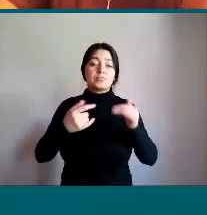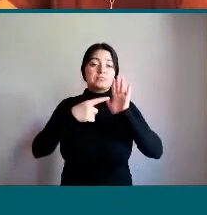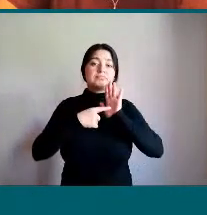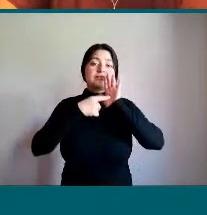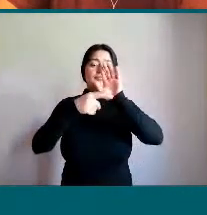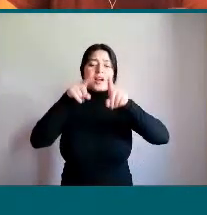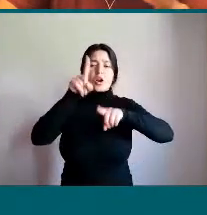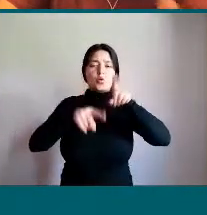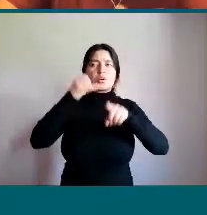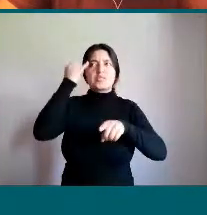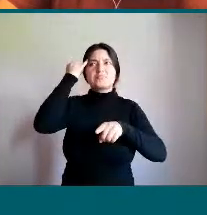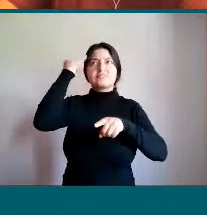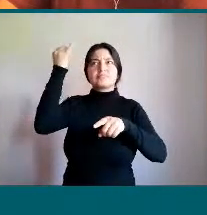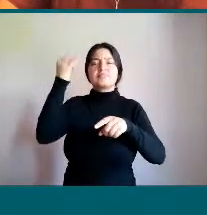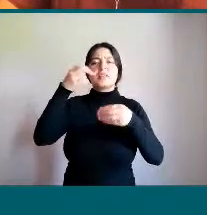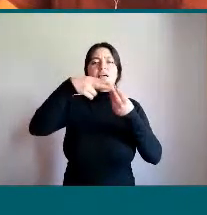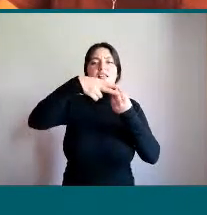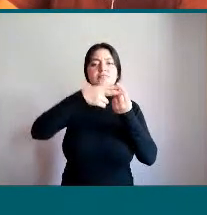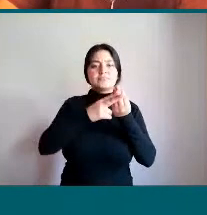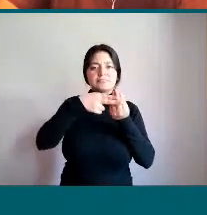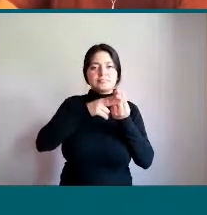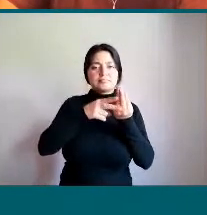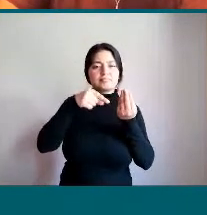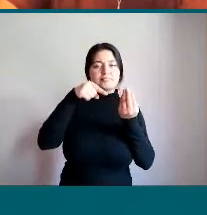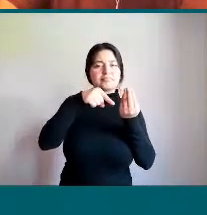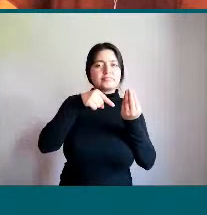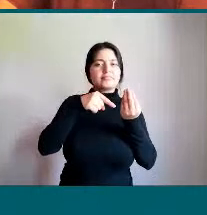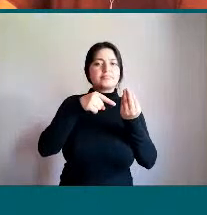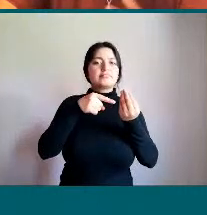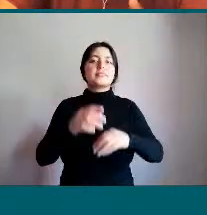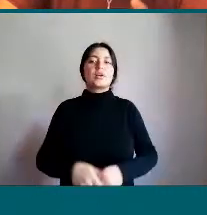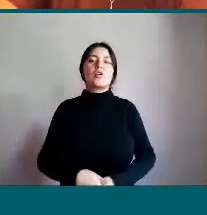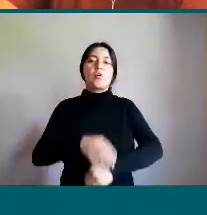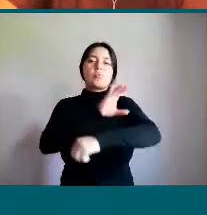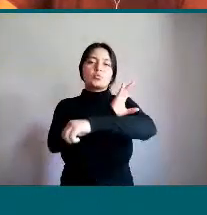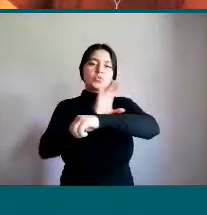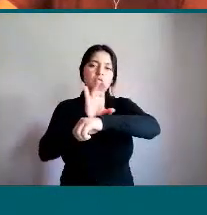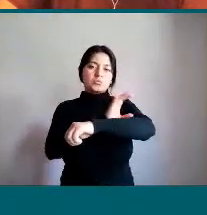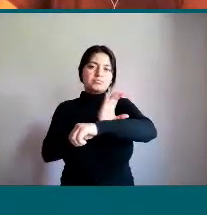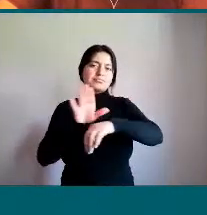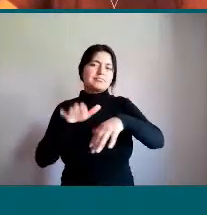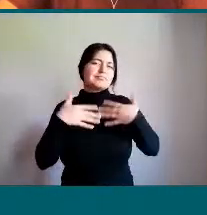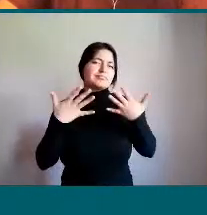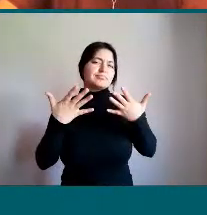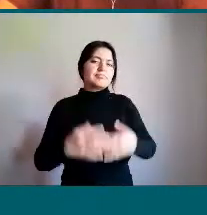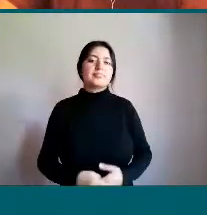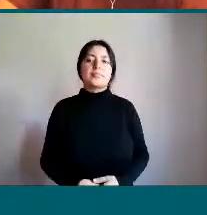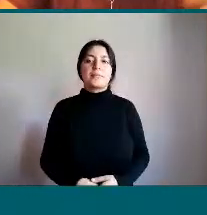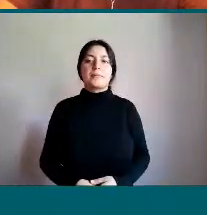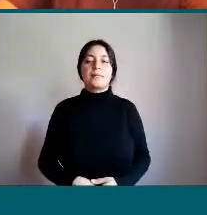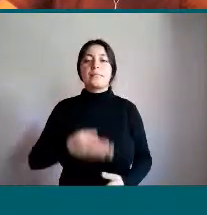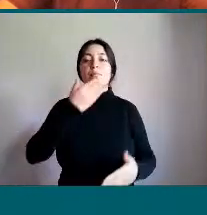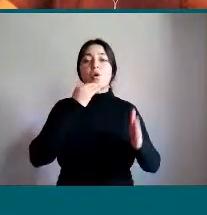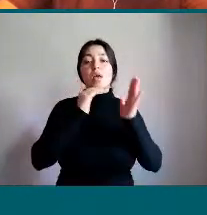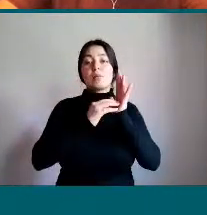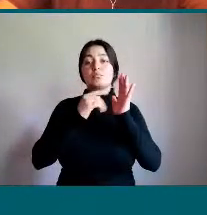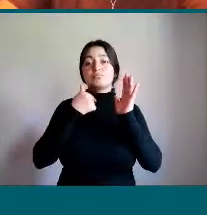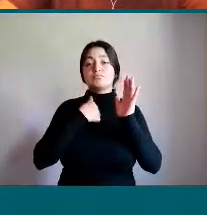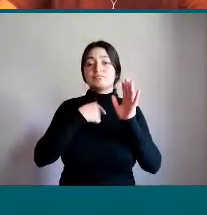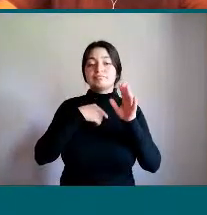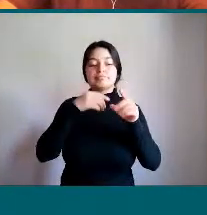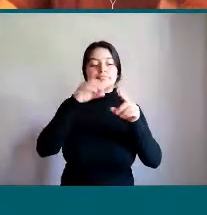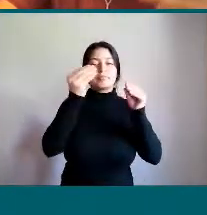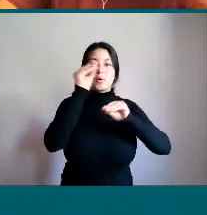A través de herramientas digitales para trabajar estas herramientas. Por ejemplo, si yo quiero trabajar un portfolio que me va a ayudar a hacer estas